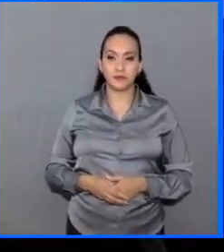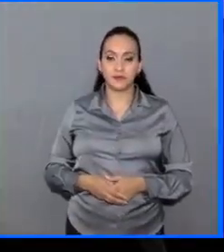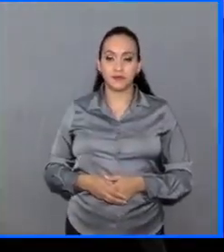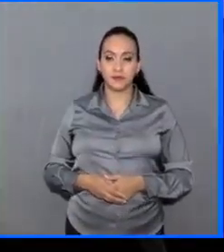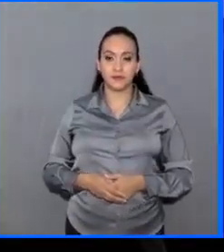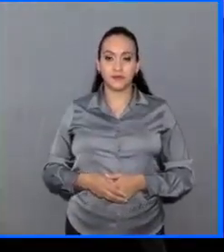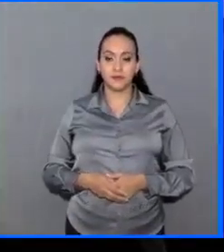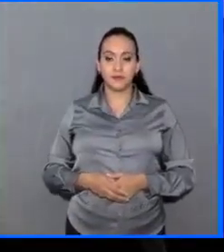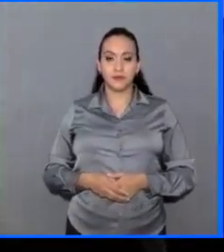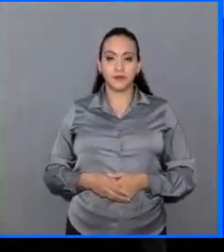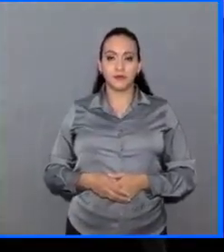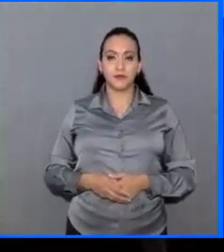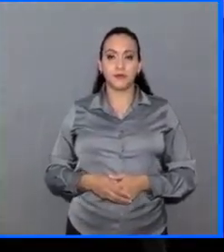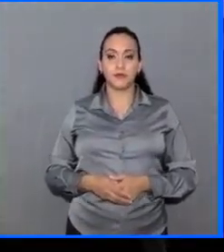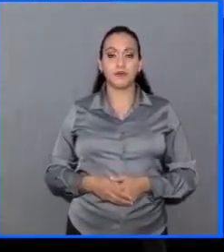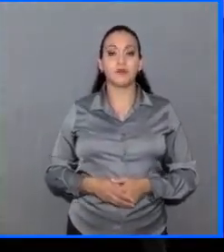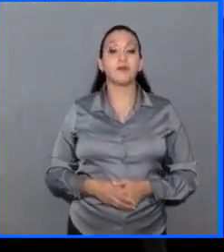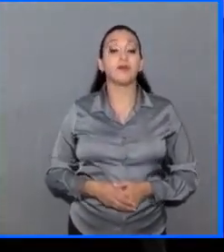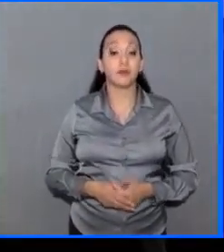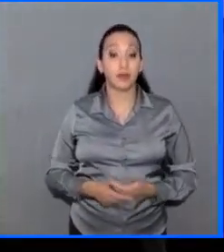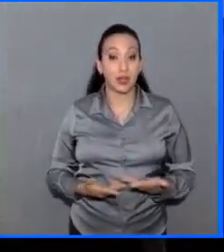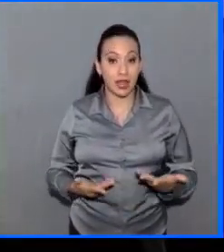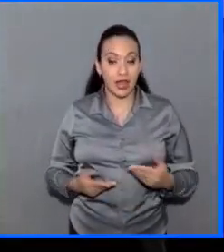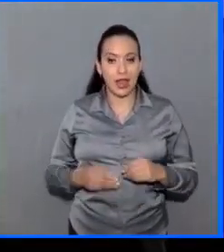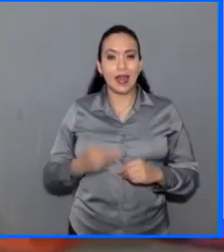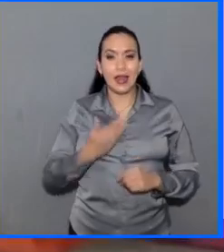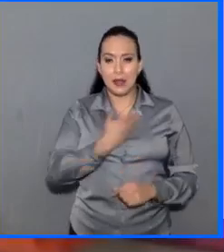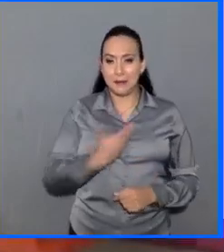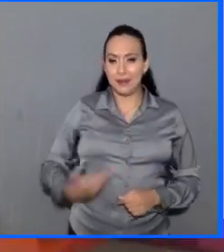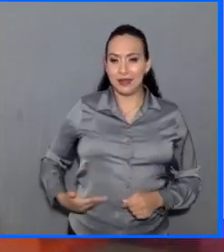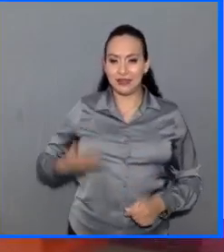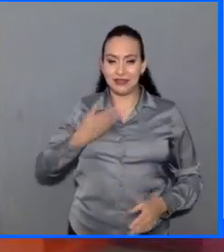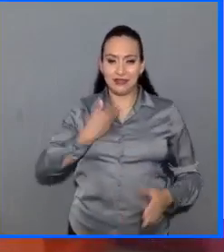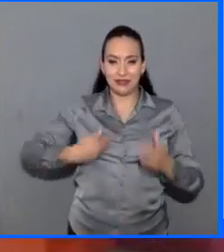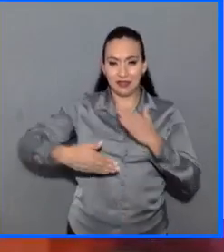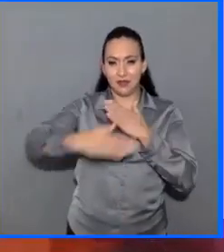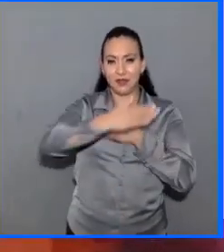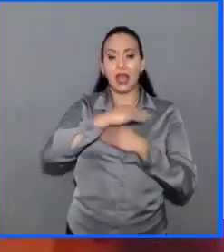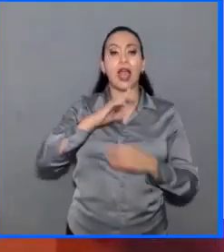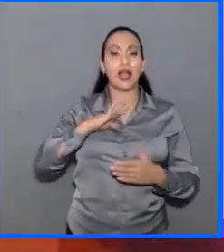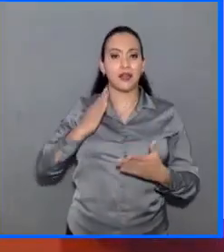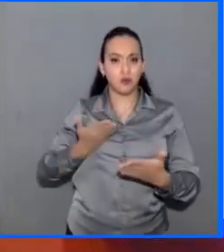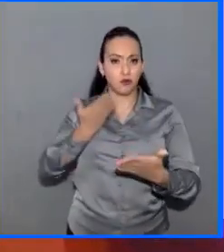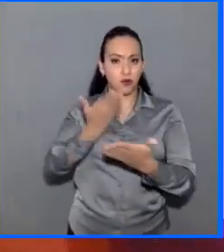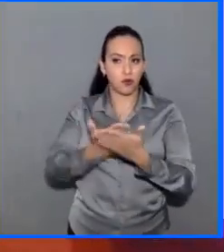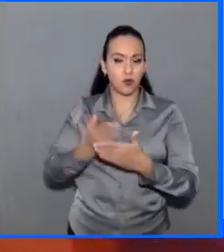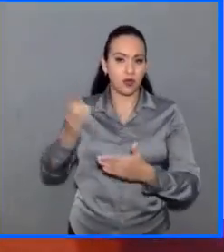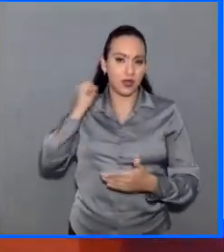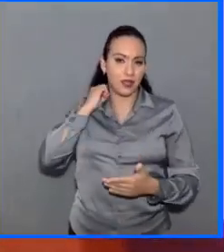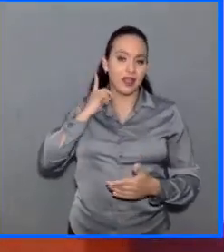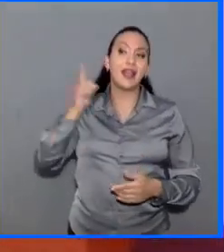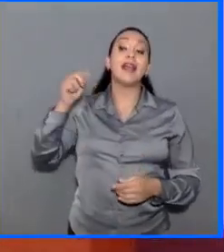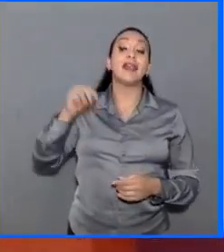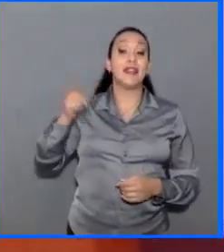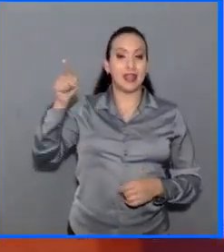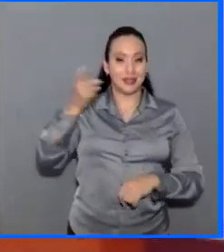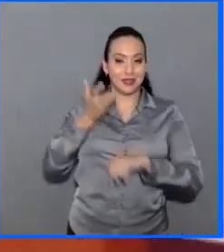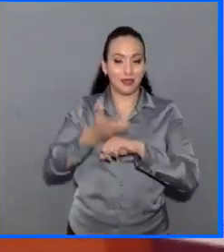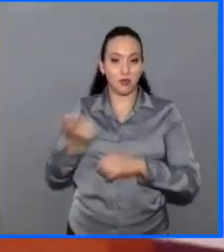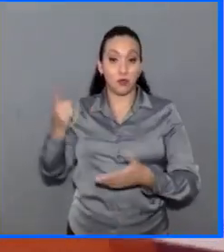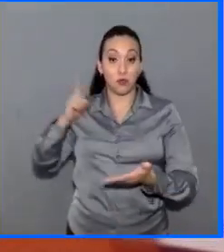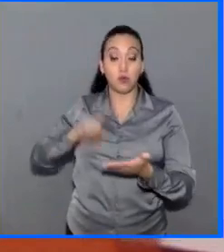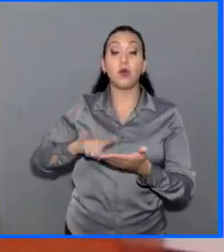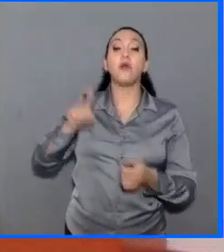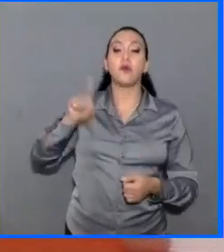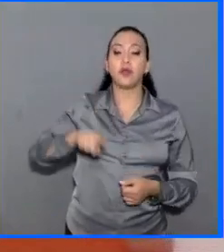Y como inaceptable calificó la presidenta Claudia Sheinbaum la propuesta de legisladores norteamericanos de imponer un impuesto de 5%